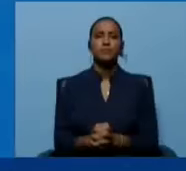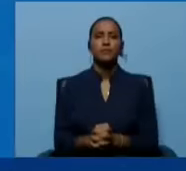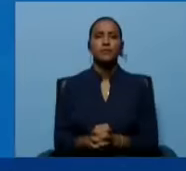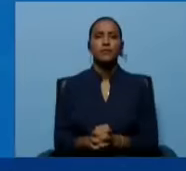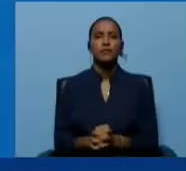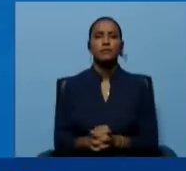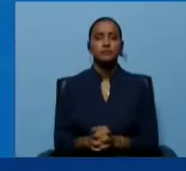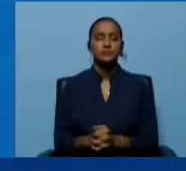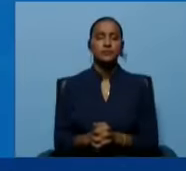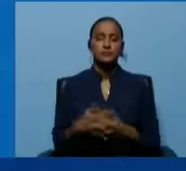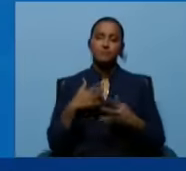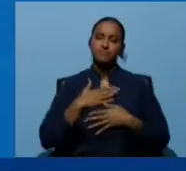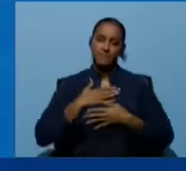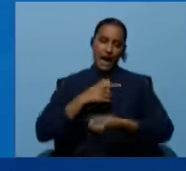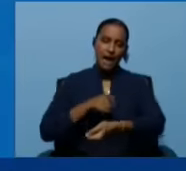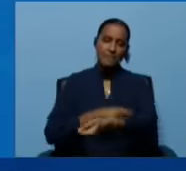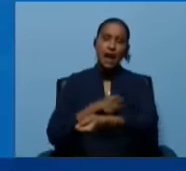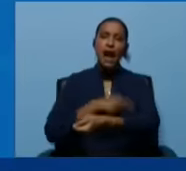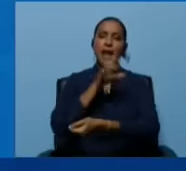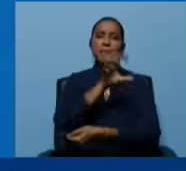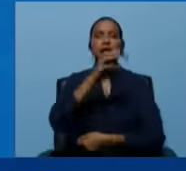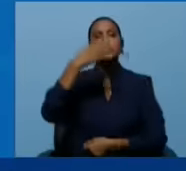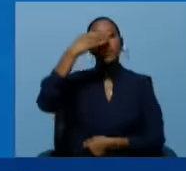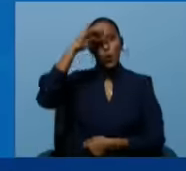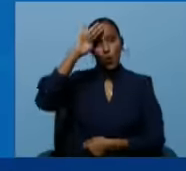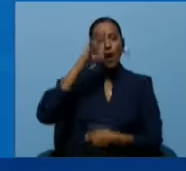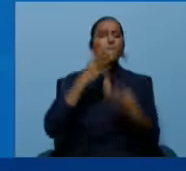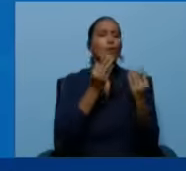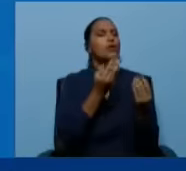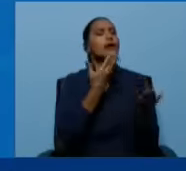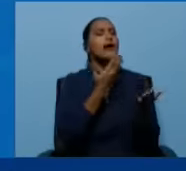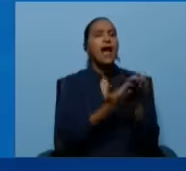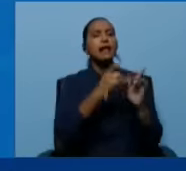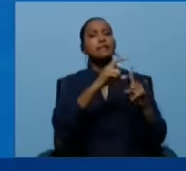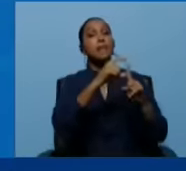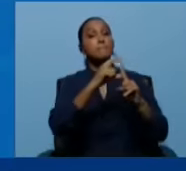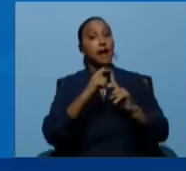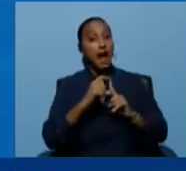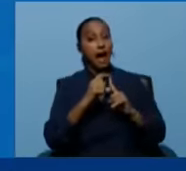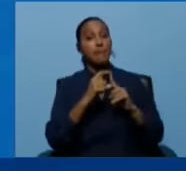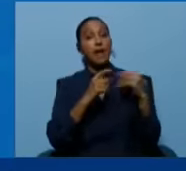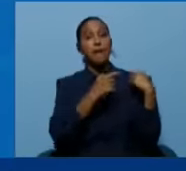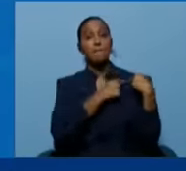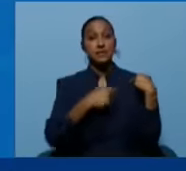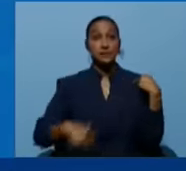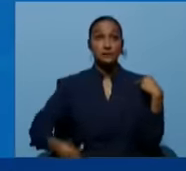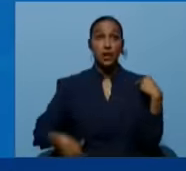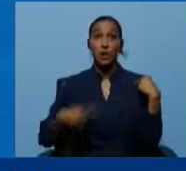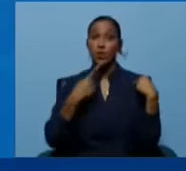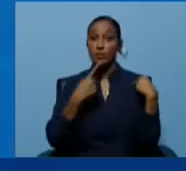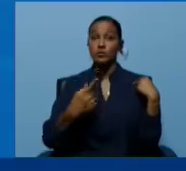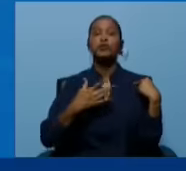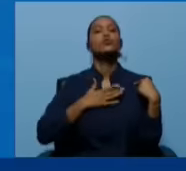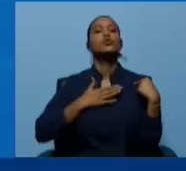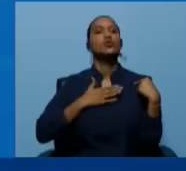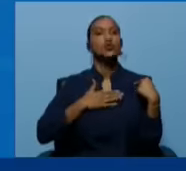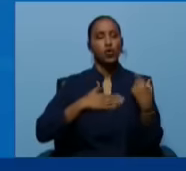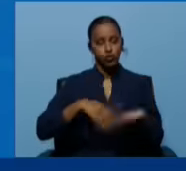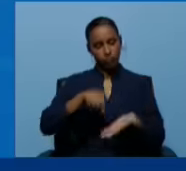nuestra hermana Cuba. Agradezco mucho las palabras. Como dicen aquí los diplomáticos, hemos tomado